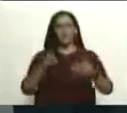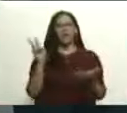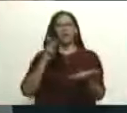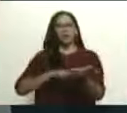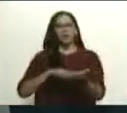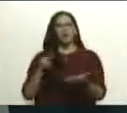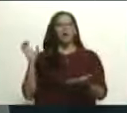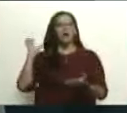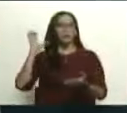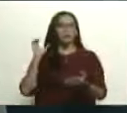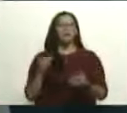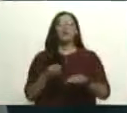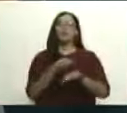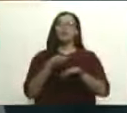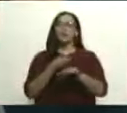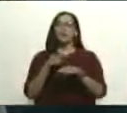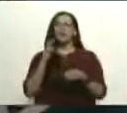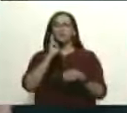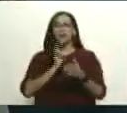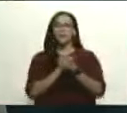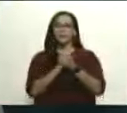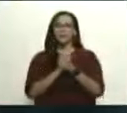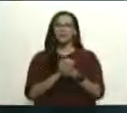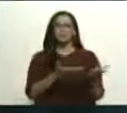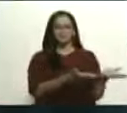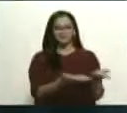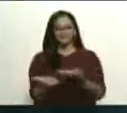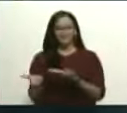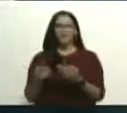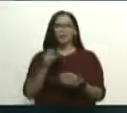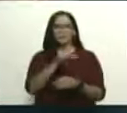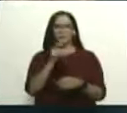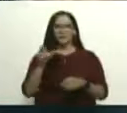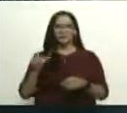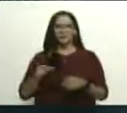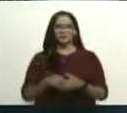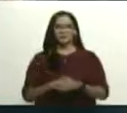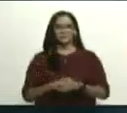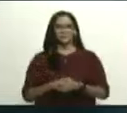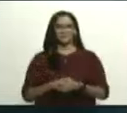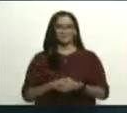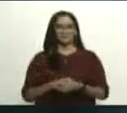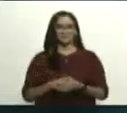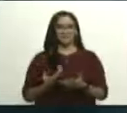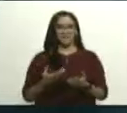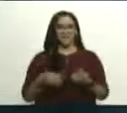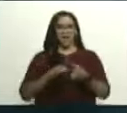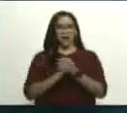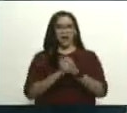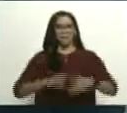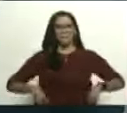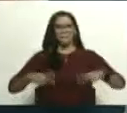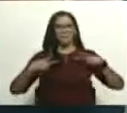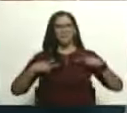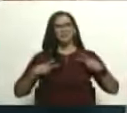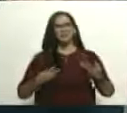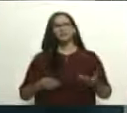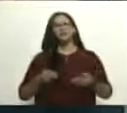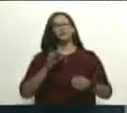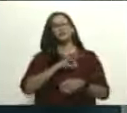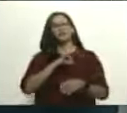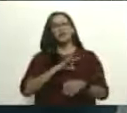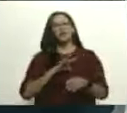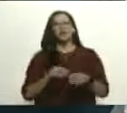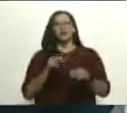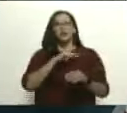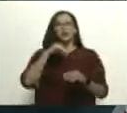gobierno bolivariano con la mano amiga precisamente recibiendo a estos connacionales para incorporarlos a la vida social de nuestro país con cada uno de los programas